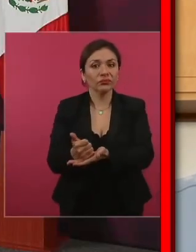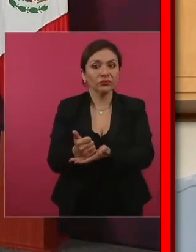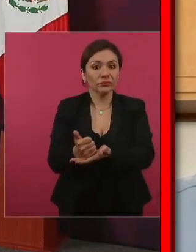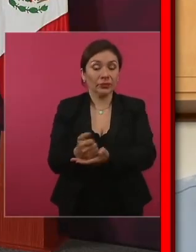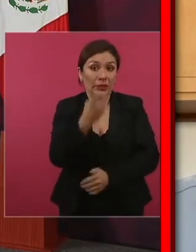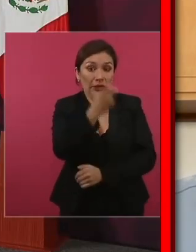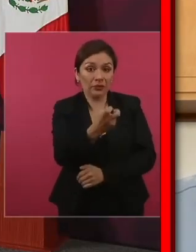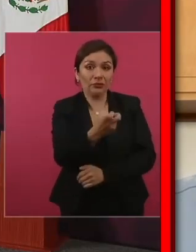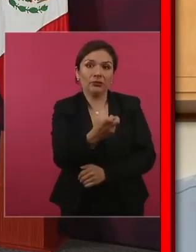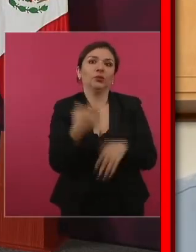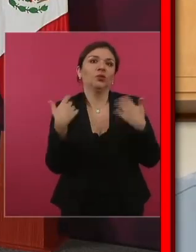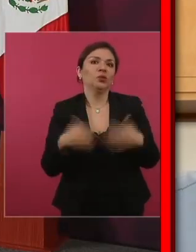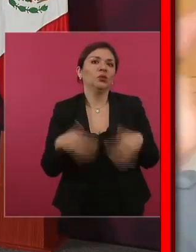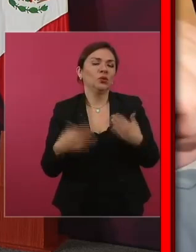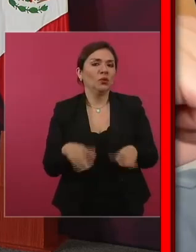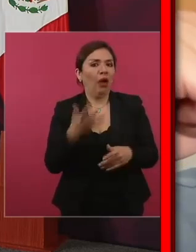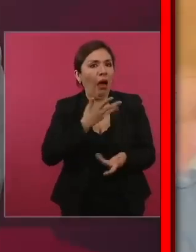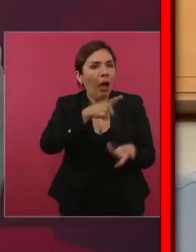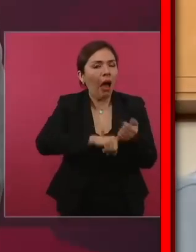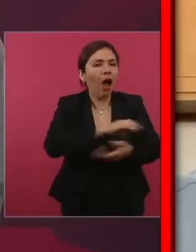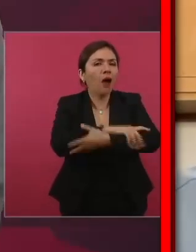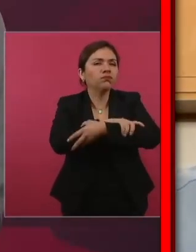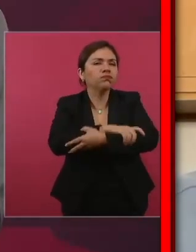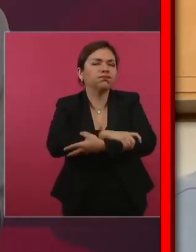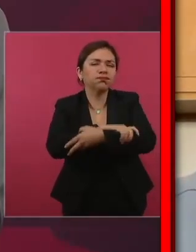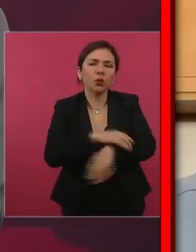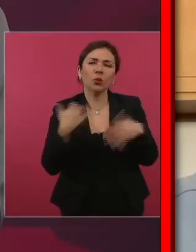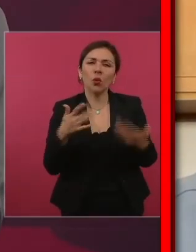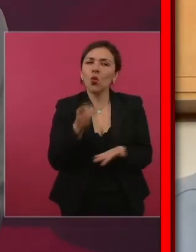Esta es una muestra de solidaridad única